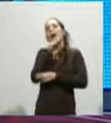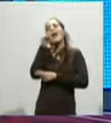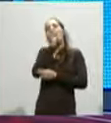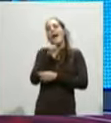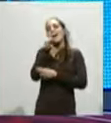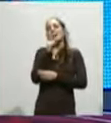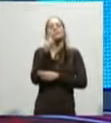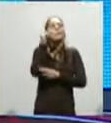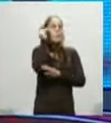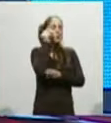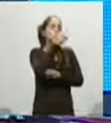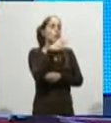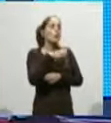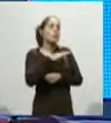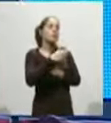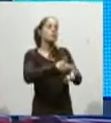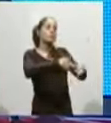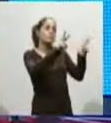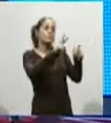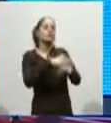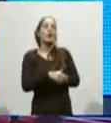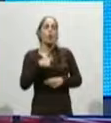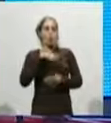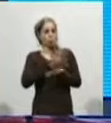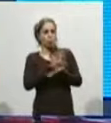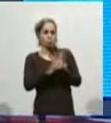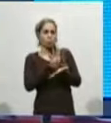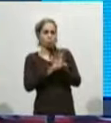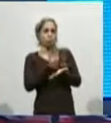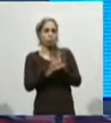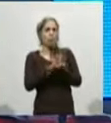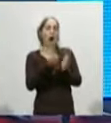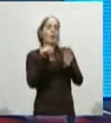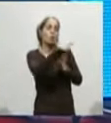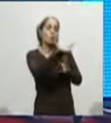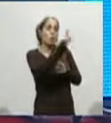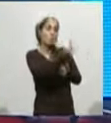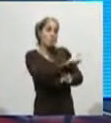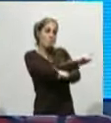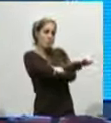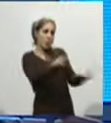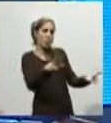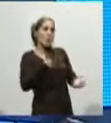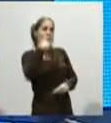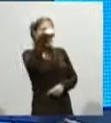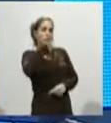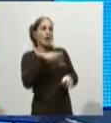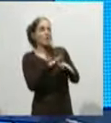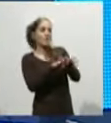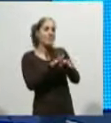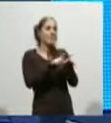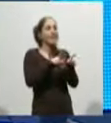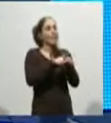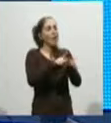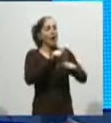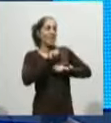creo que puedes hacerlo, ¿verdad? Con muchísimo gusto. Oye, pero yo estoy tranquilo, ¿eh? Porque sí, aunque eres prohibida, yo sé que el roce hace el cariño. Yo